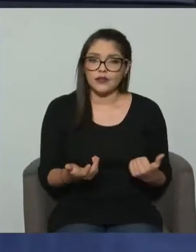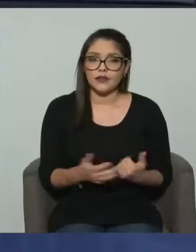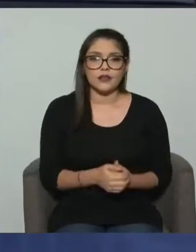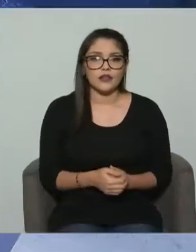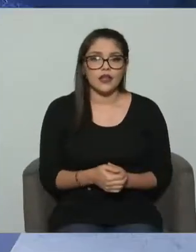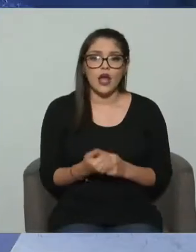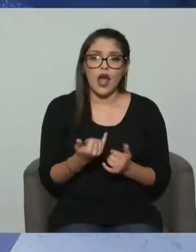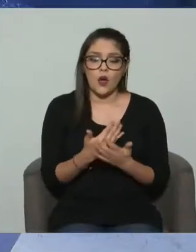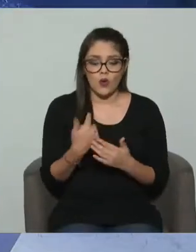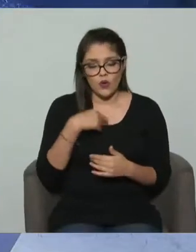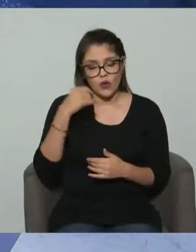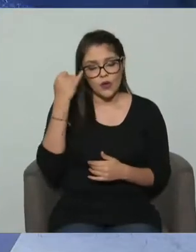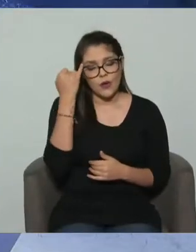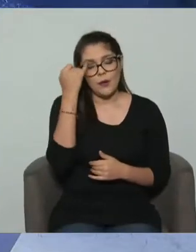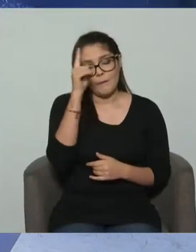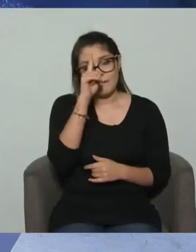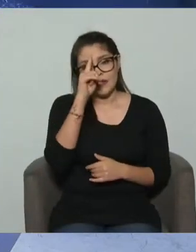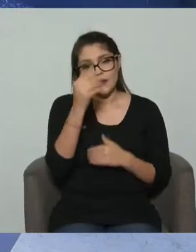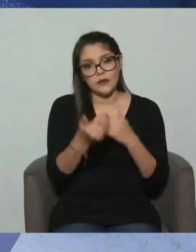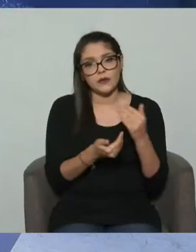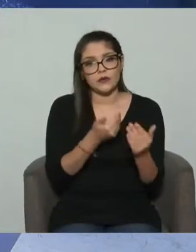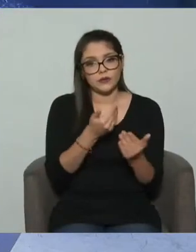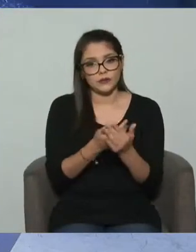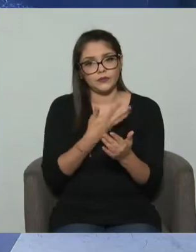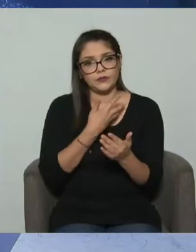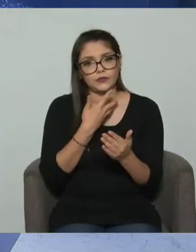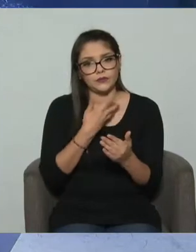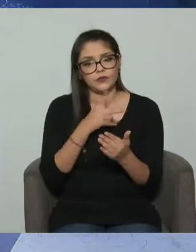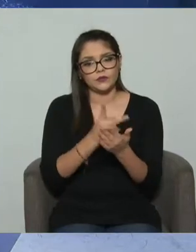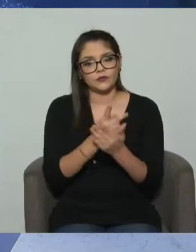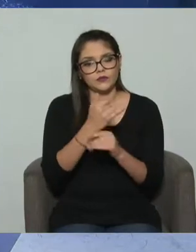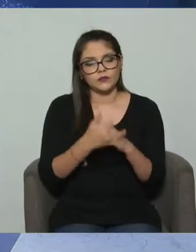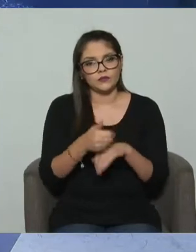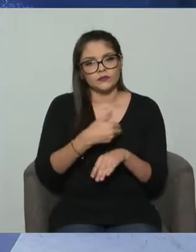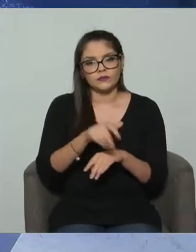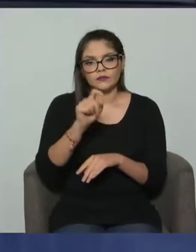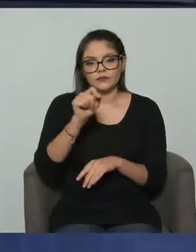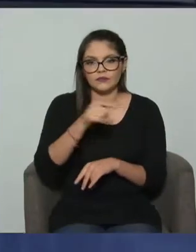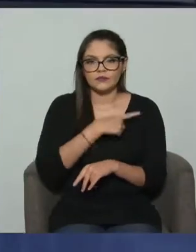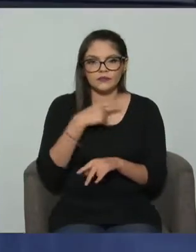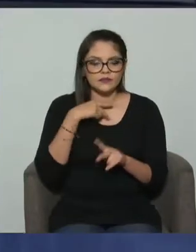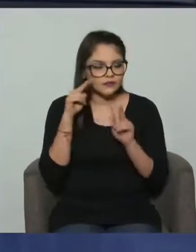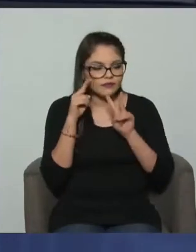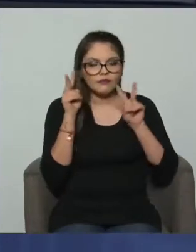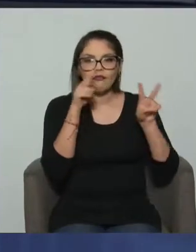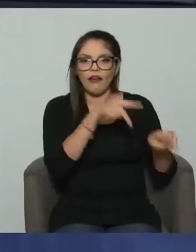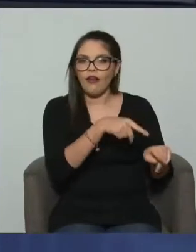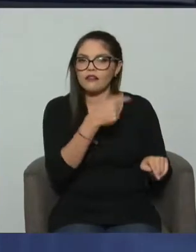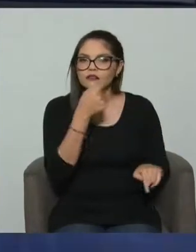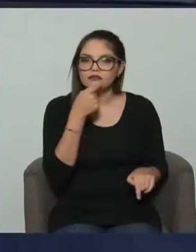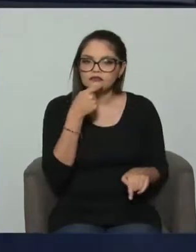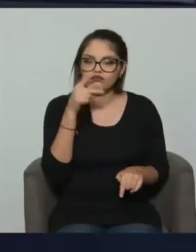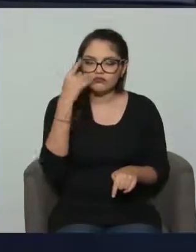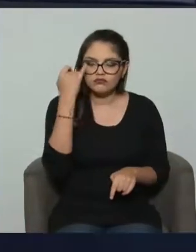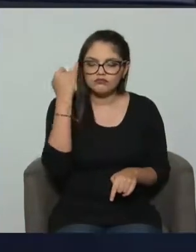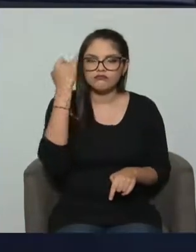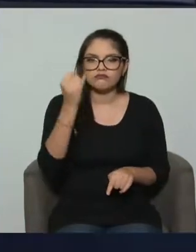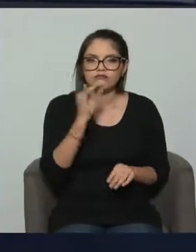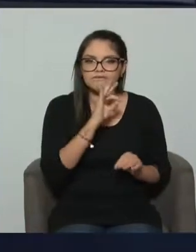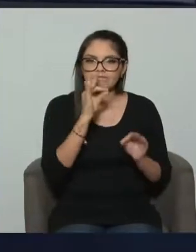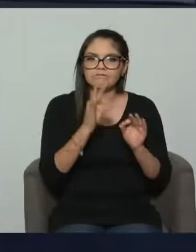propuesta que estamos haciendo desde la Redim de tener un proyecto 26 que permita visibilizar a los niños, quitar una visión adultocéntrica, cumplir con